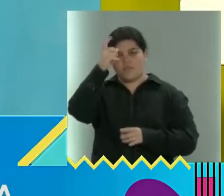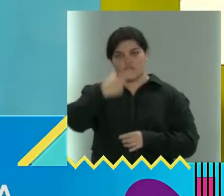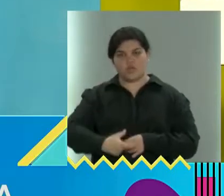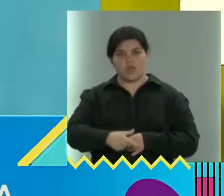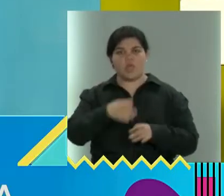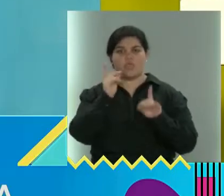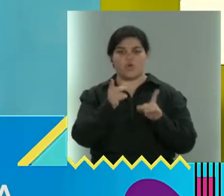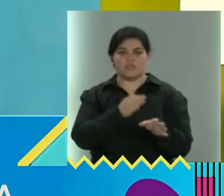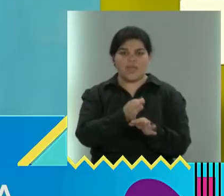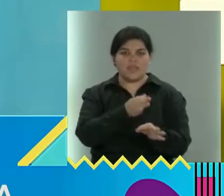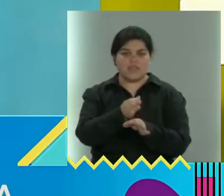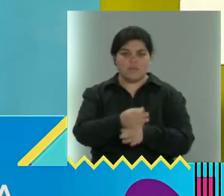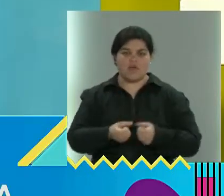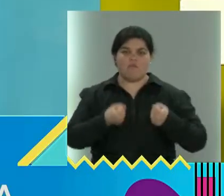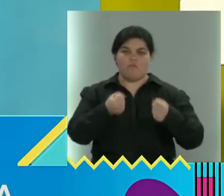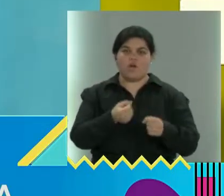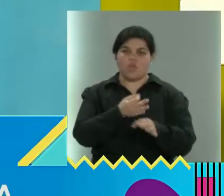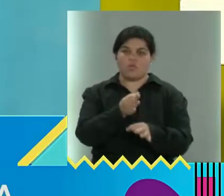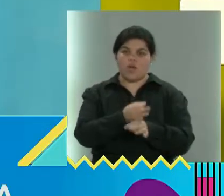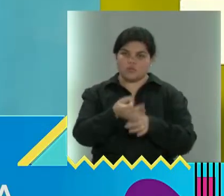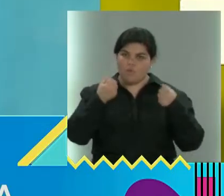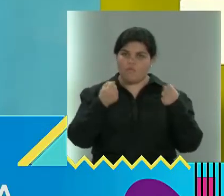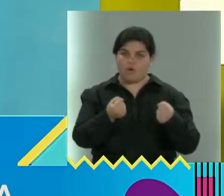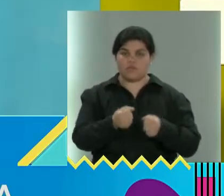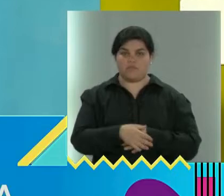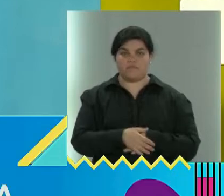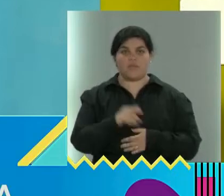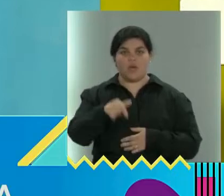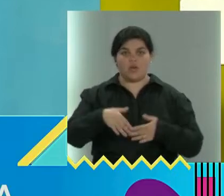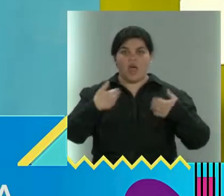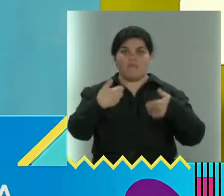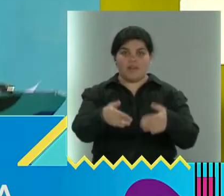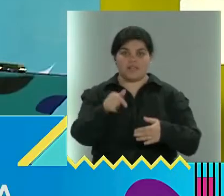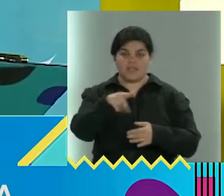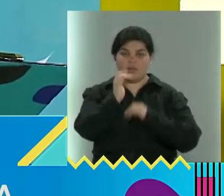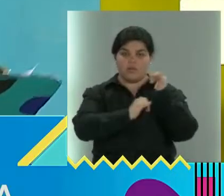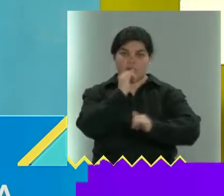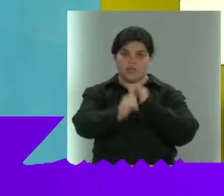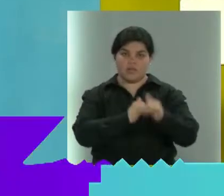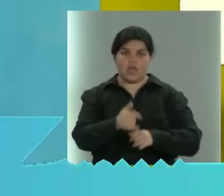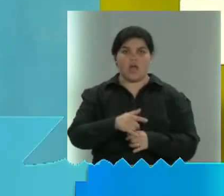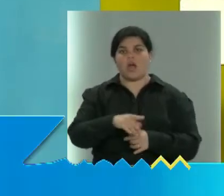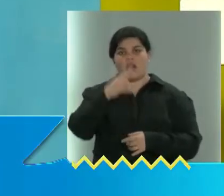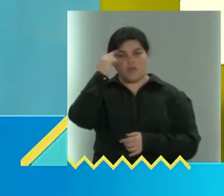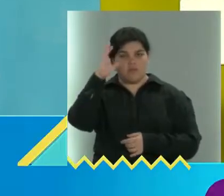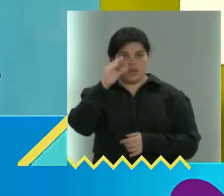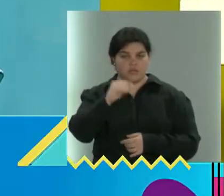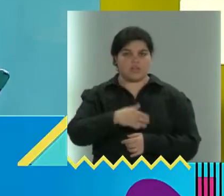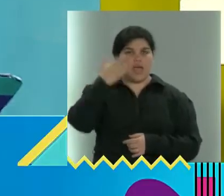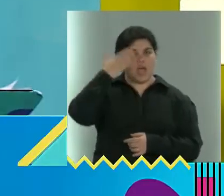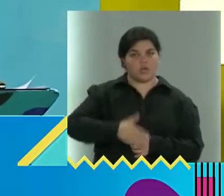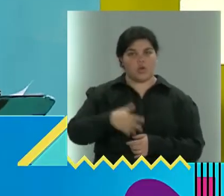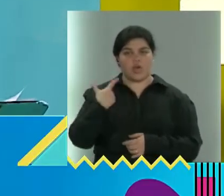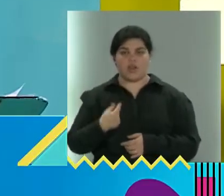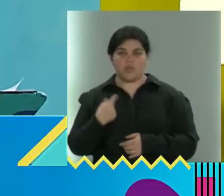para fortalecer nuestra educación. Vamos a ir a los avances porque a las 21 viene Universidad Noticias con Gastón Lucero y Claudia